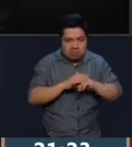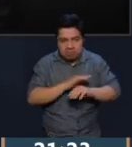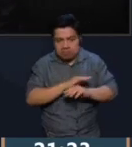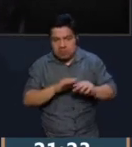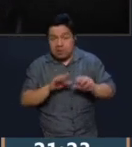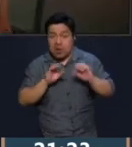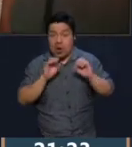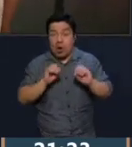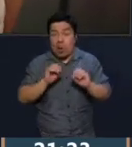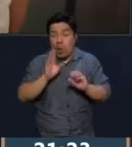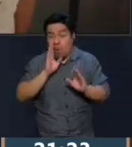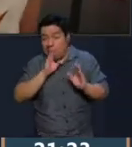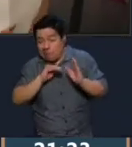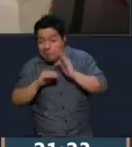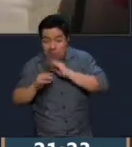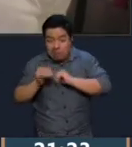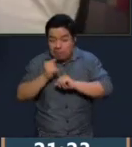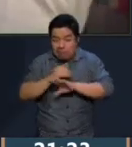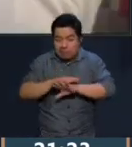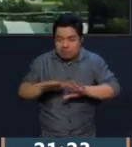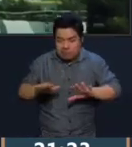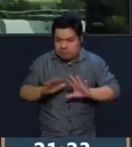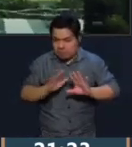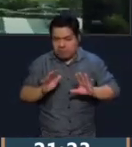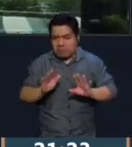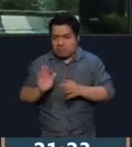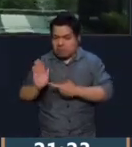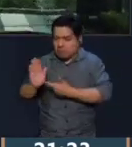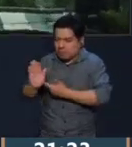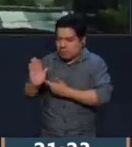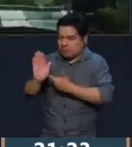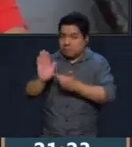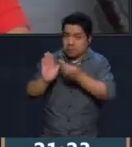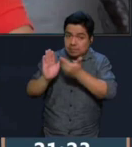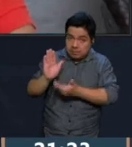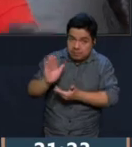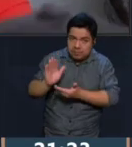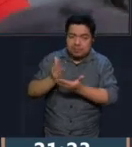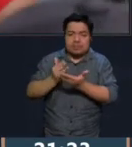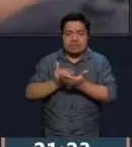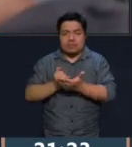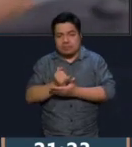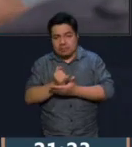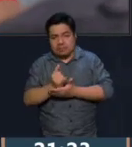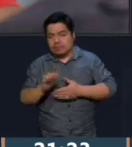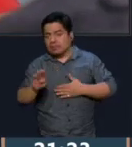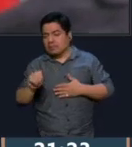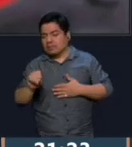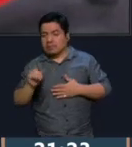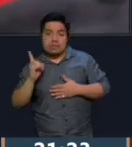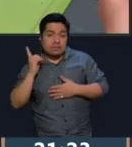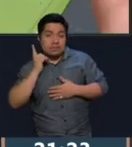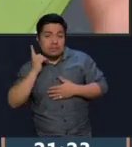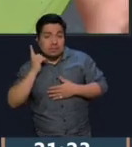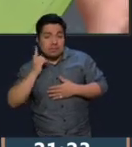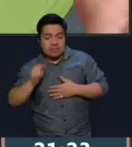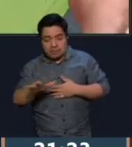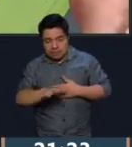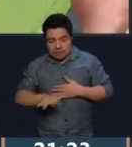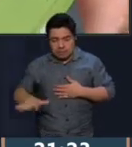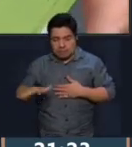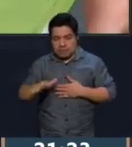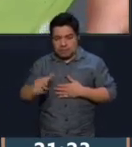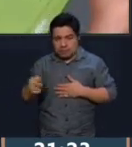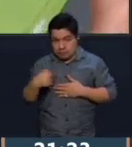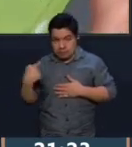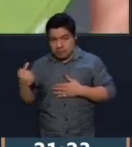más certeza en la publicación, lo que decidimos es que los 9 diputados que